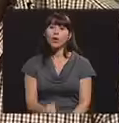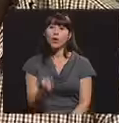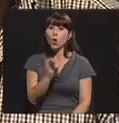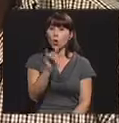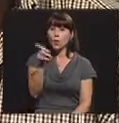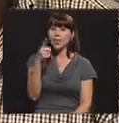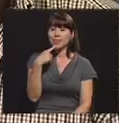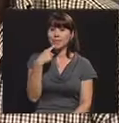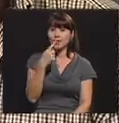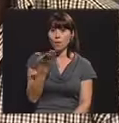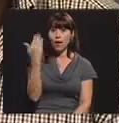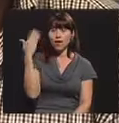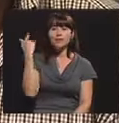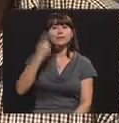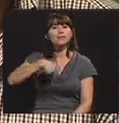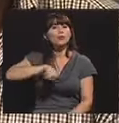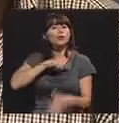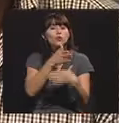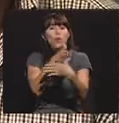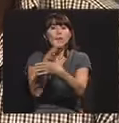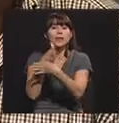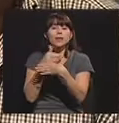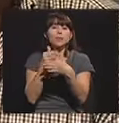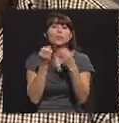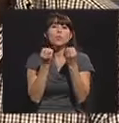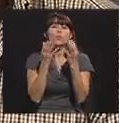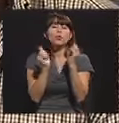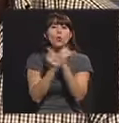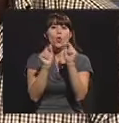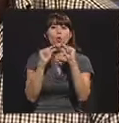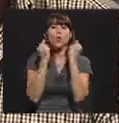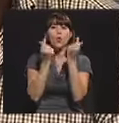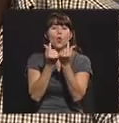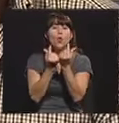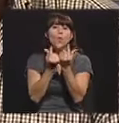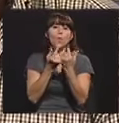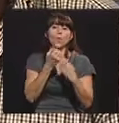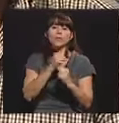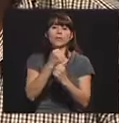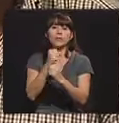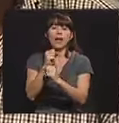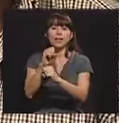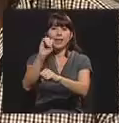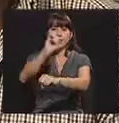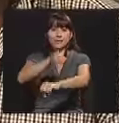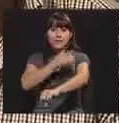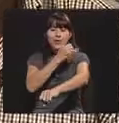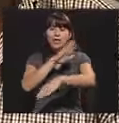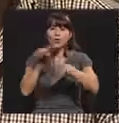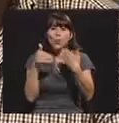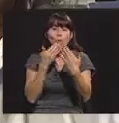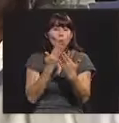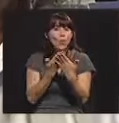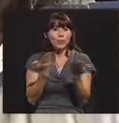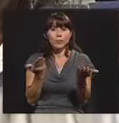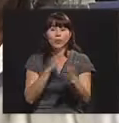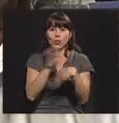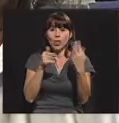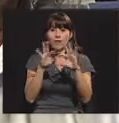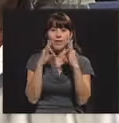Como él le comentó ahora, nosotros pues compartimos mucho con la banda municipal de Acerrí en todas las actividades que andamos, pues toda la familia.